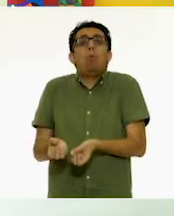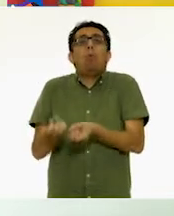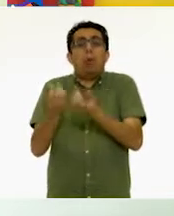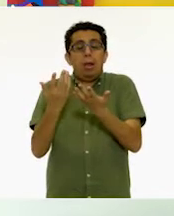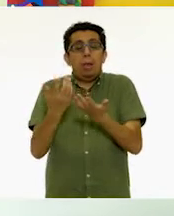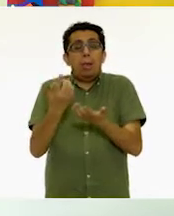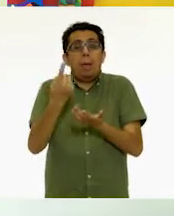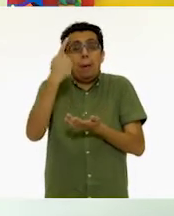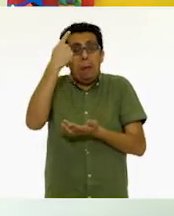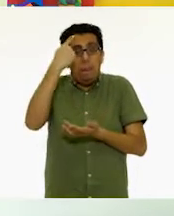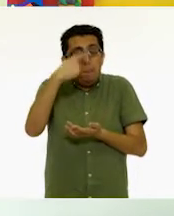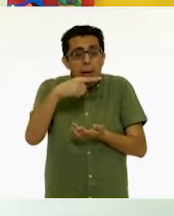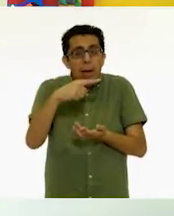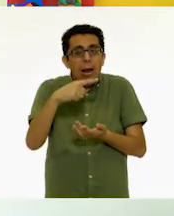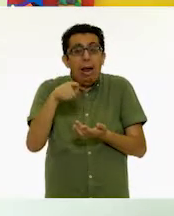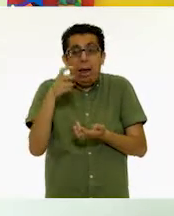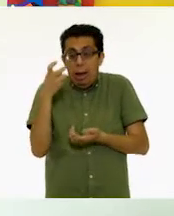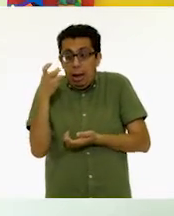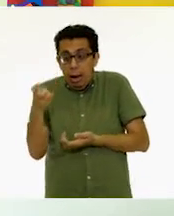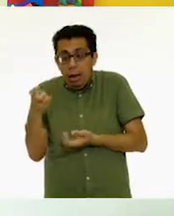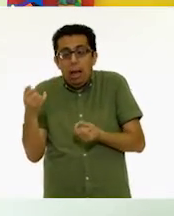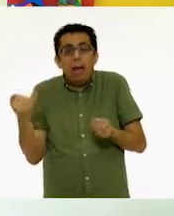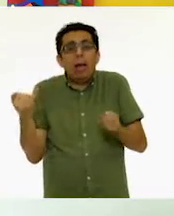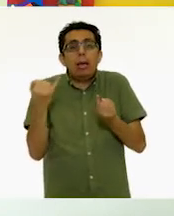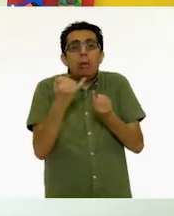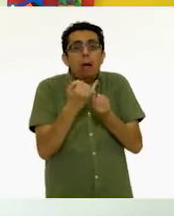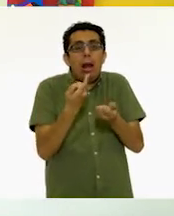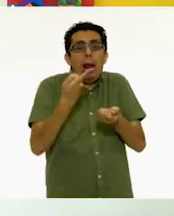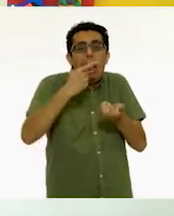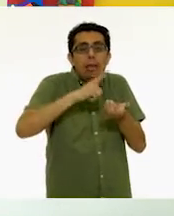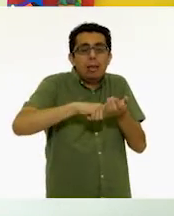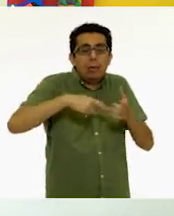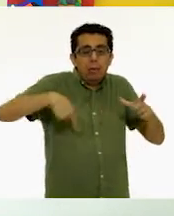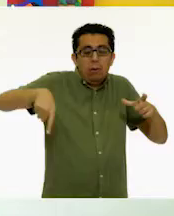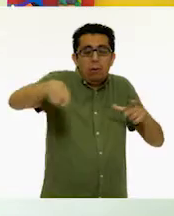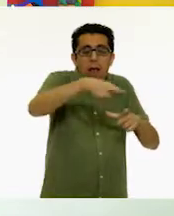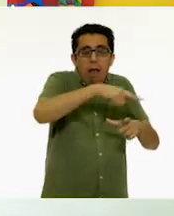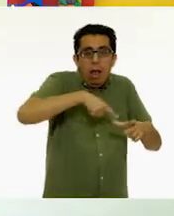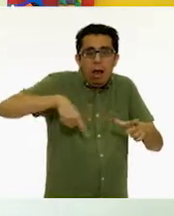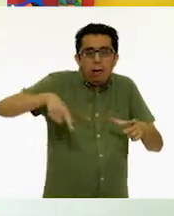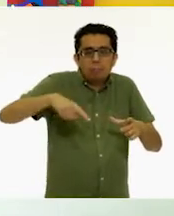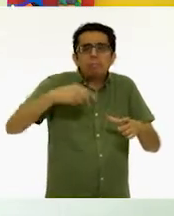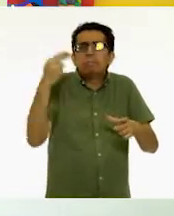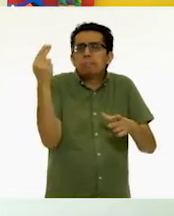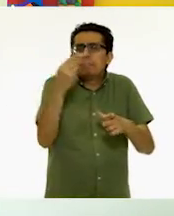cantidad que dentro del aro? ¿Cuántos?